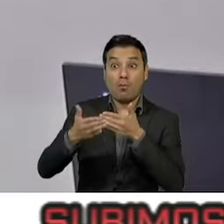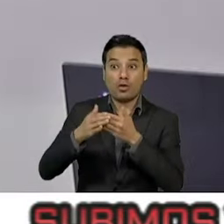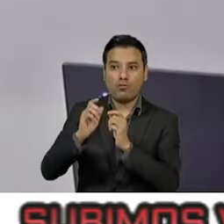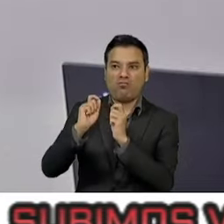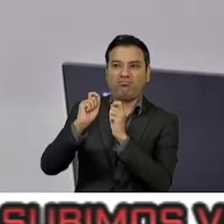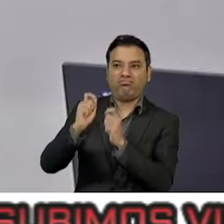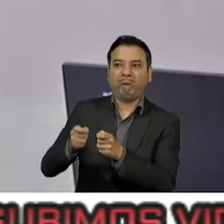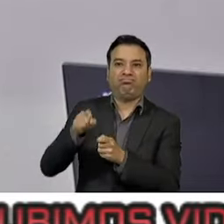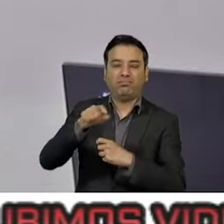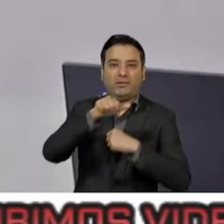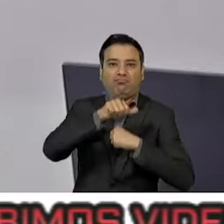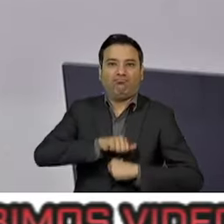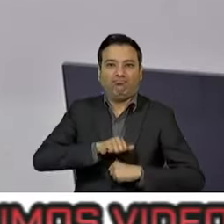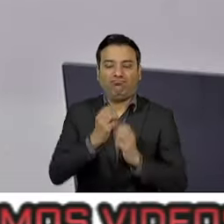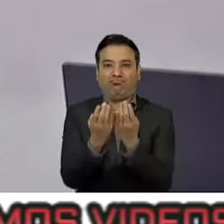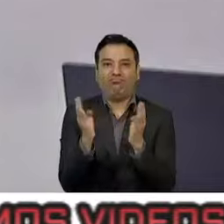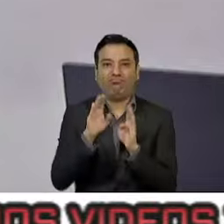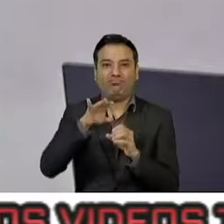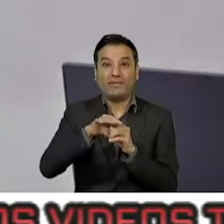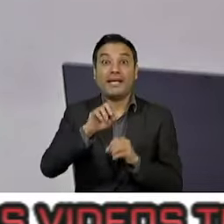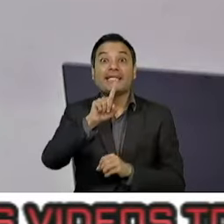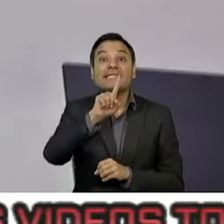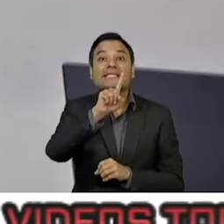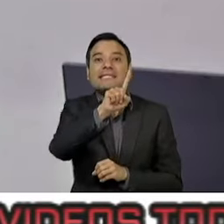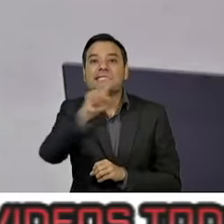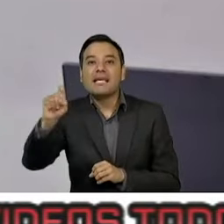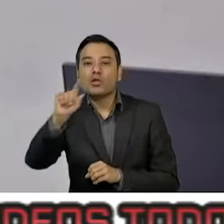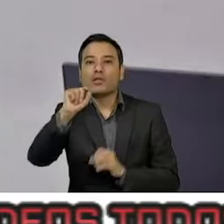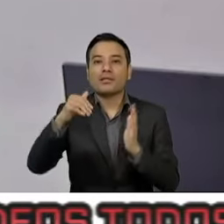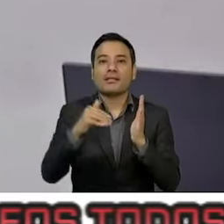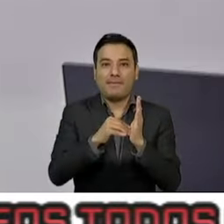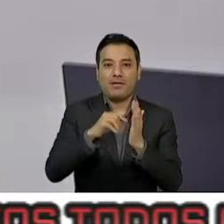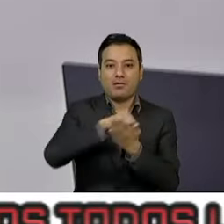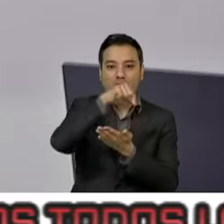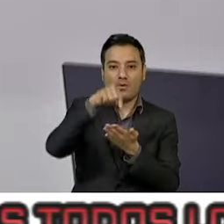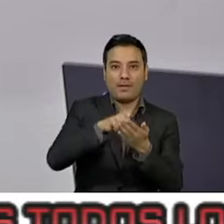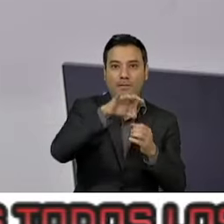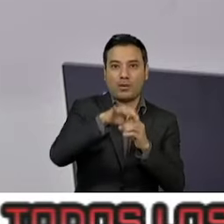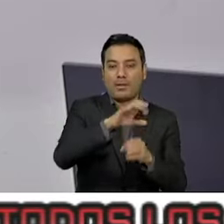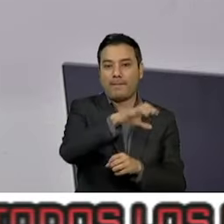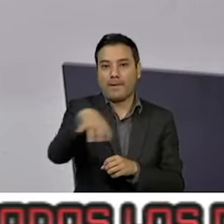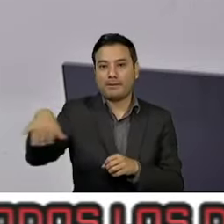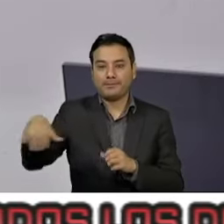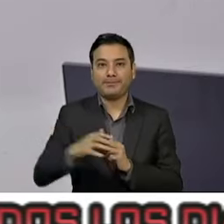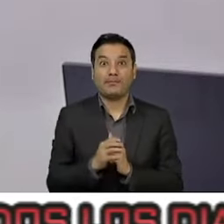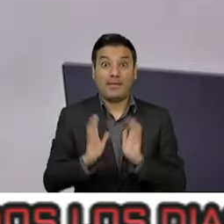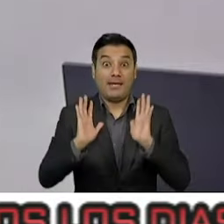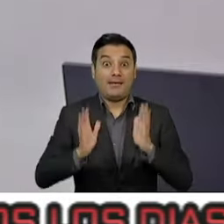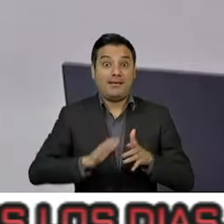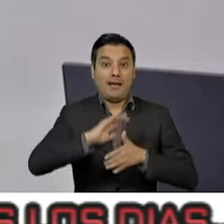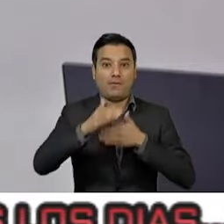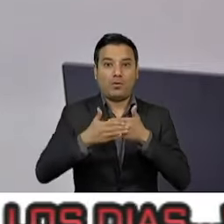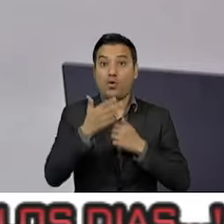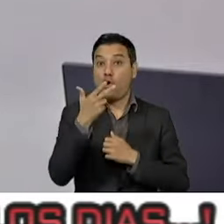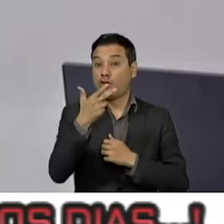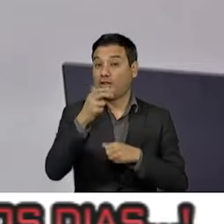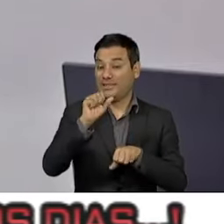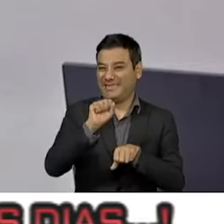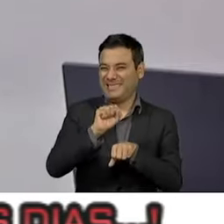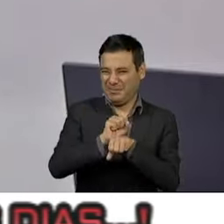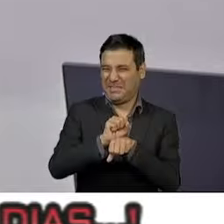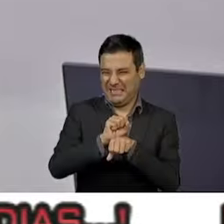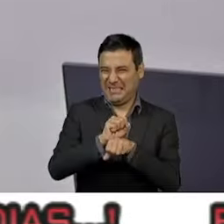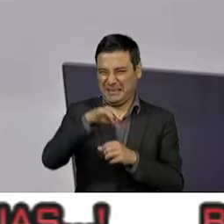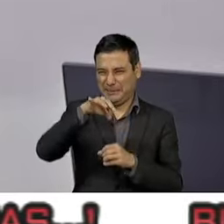poco más de 170,000 casillas. A poco más de 8 semanas de la jornada electoral, estamos